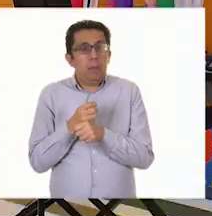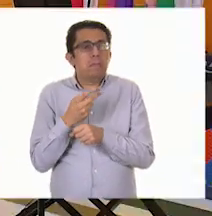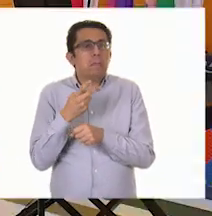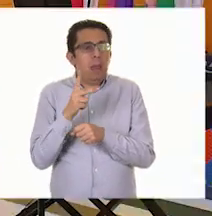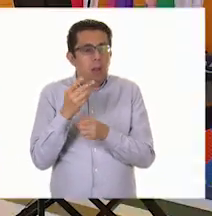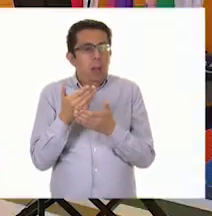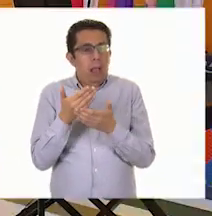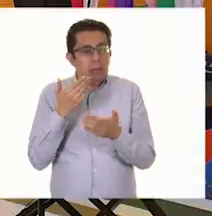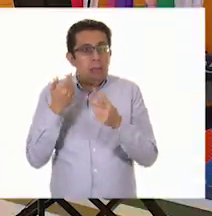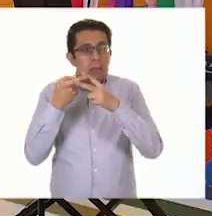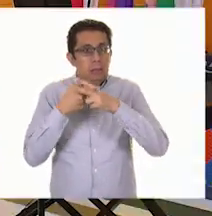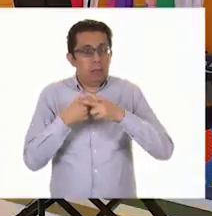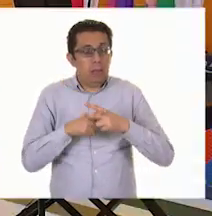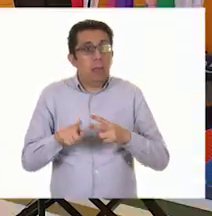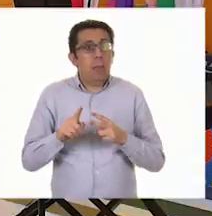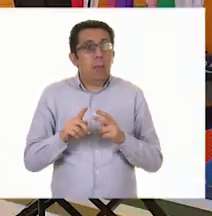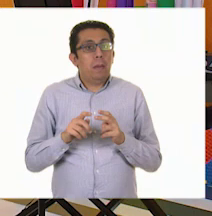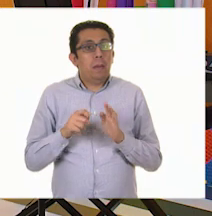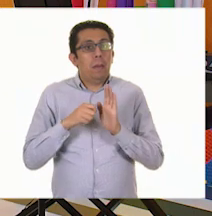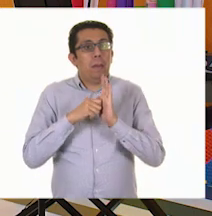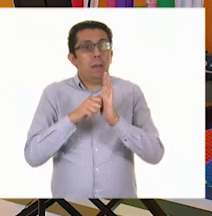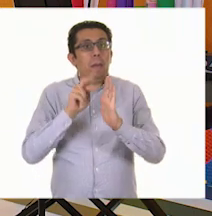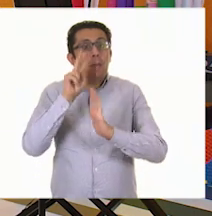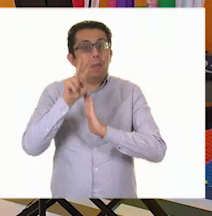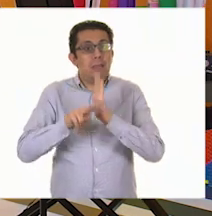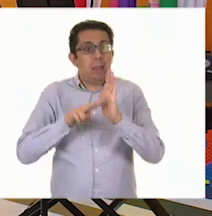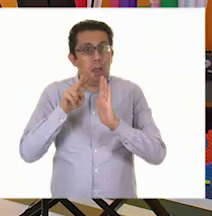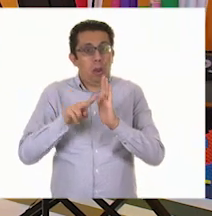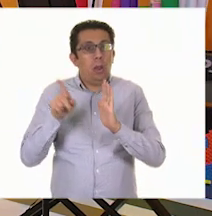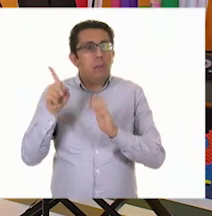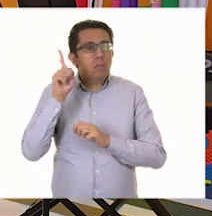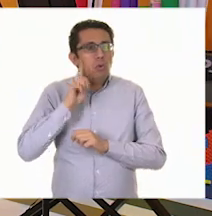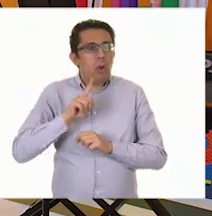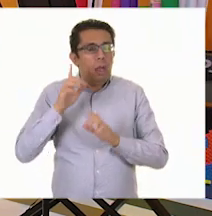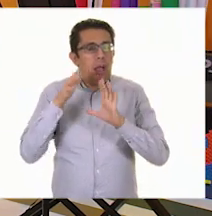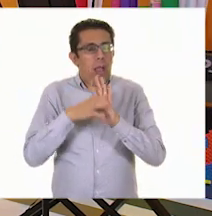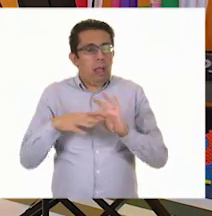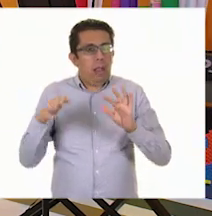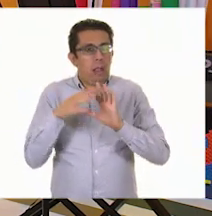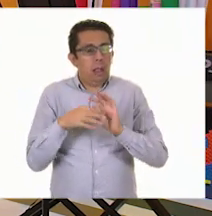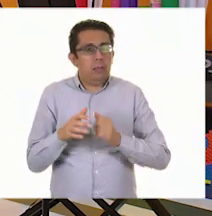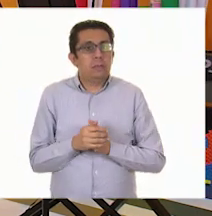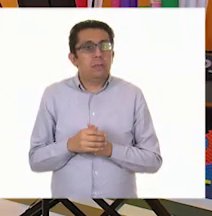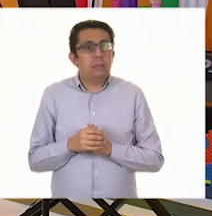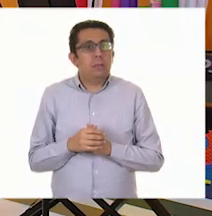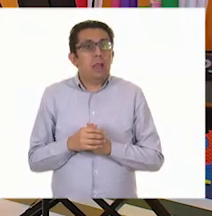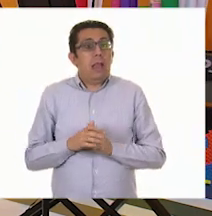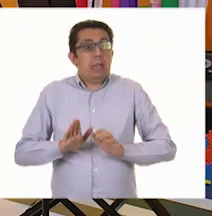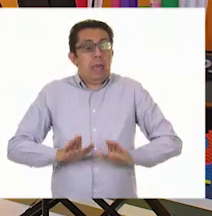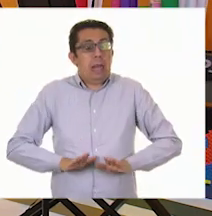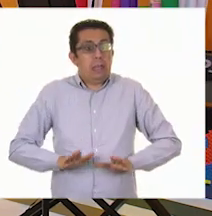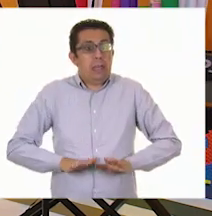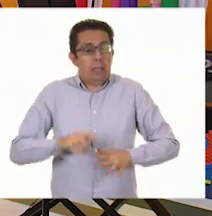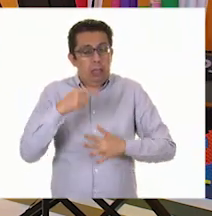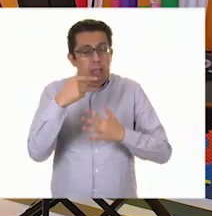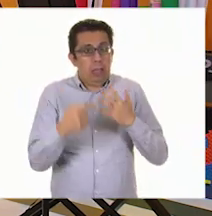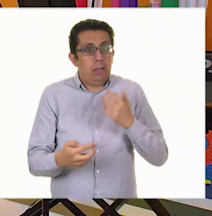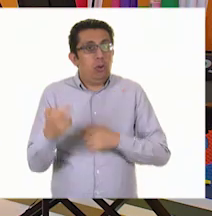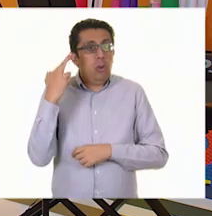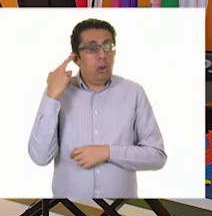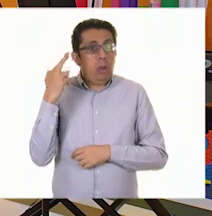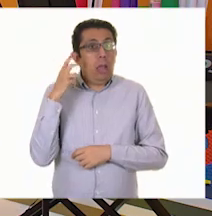iniciar vamos a ver una cápsula de Felisa Ruiz, quien nos va a hablar un poquito de estas cualidades del sonido? Ella